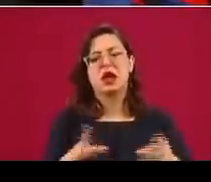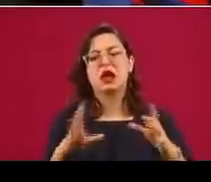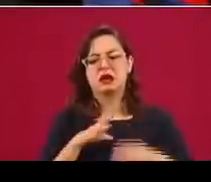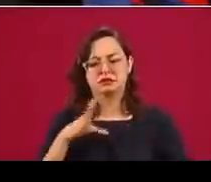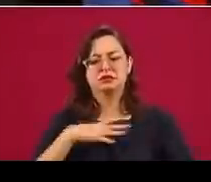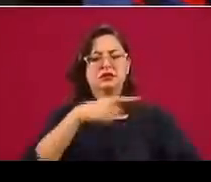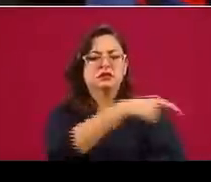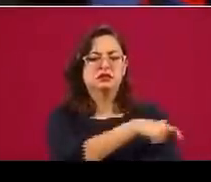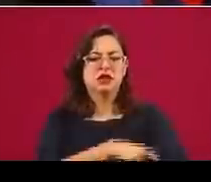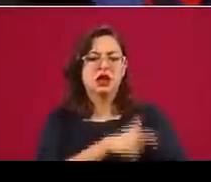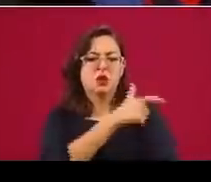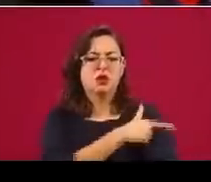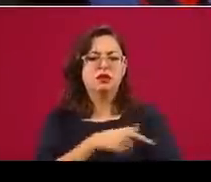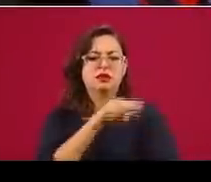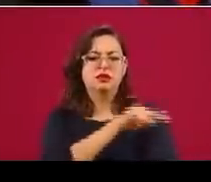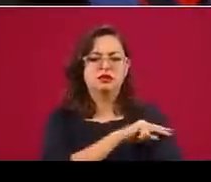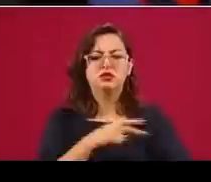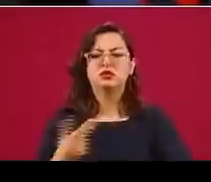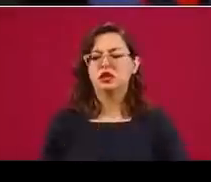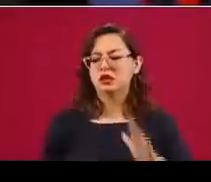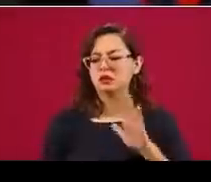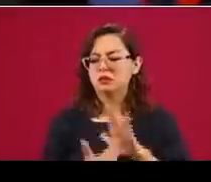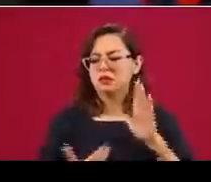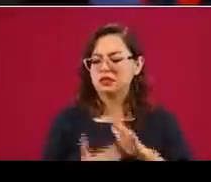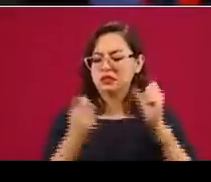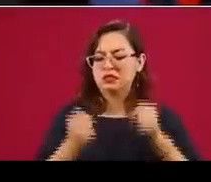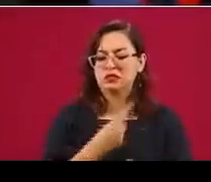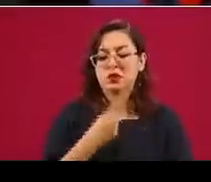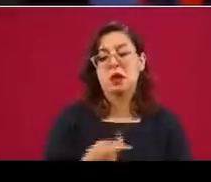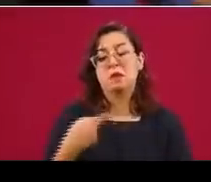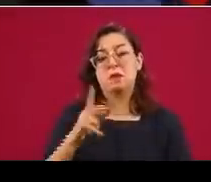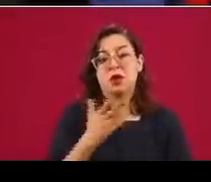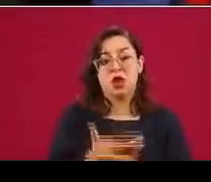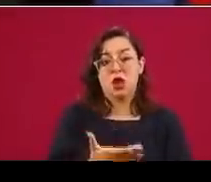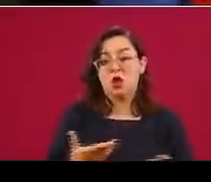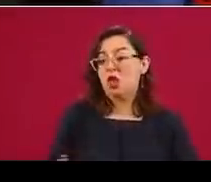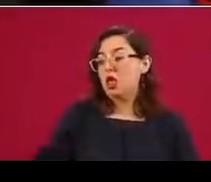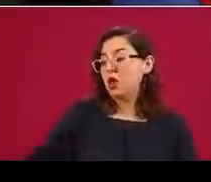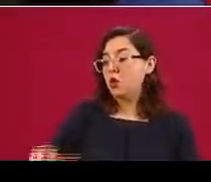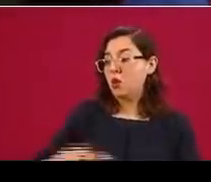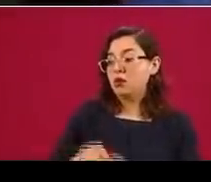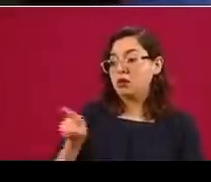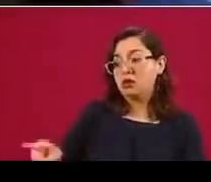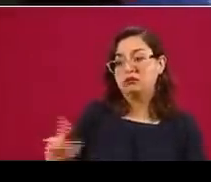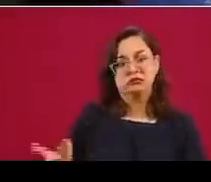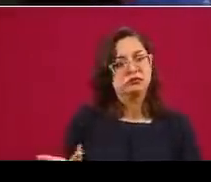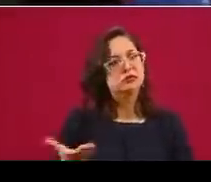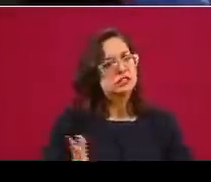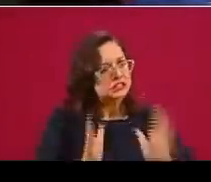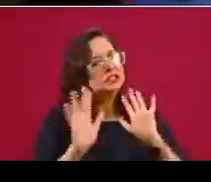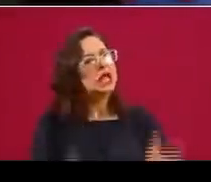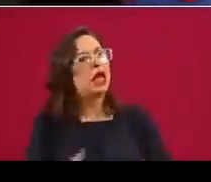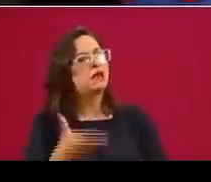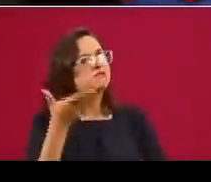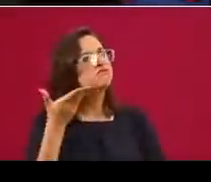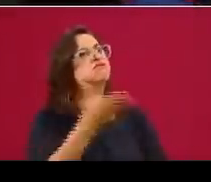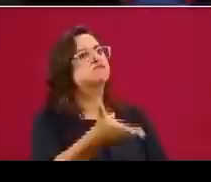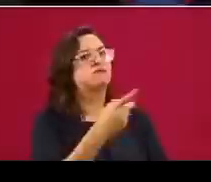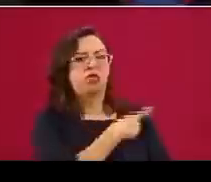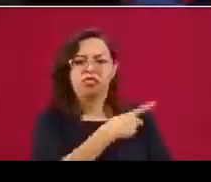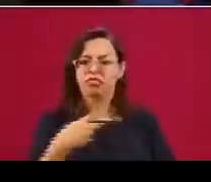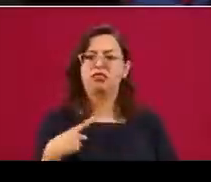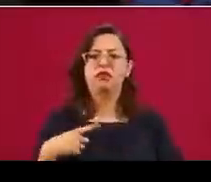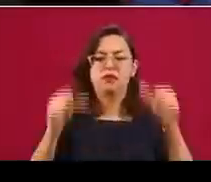mesas de seguridad, pero ahorita él hace énfasis directamente ya pidiéndole esa ayuda de